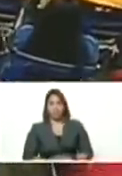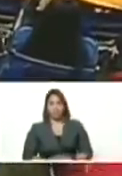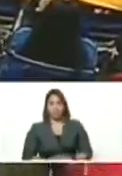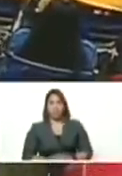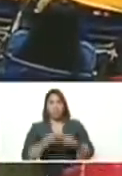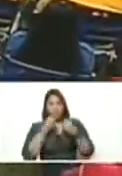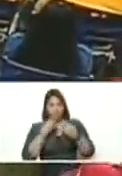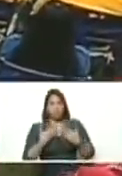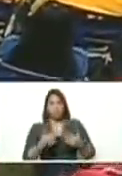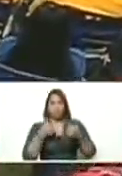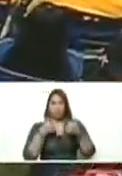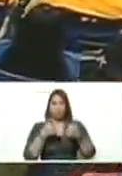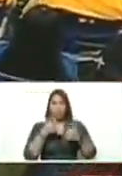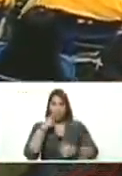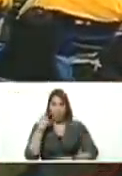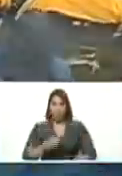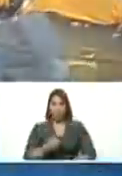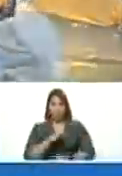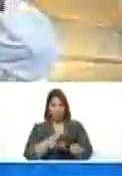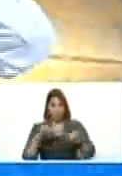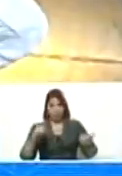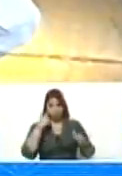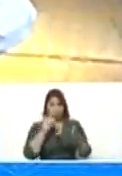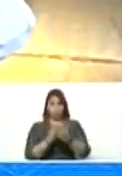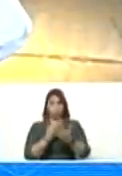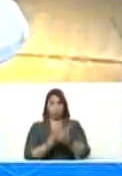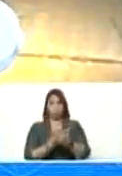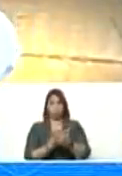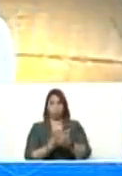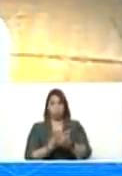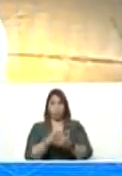Bueno, está bien. Eres un hombre probado, pues. Por supuesto.